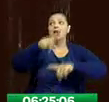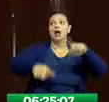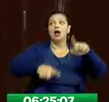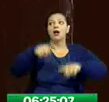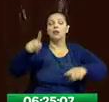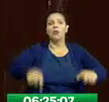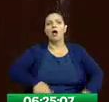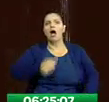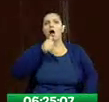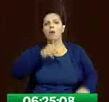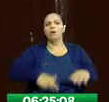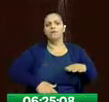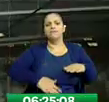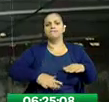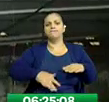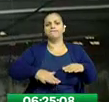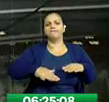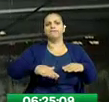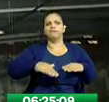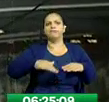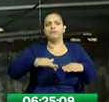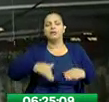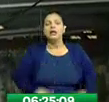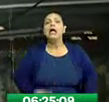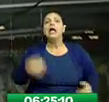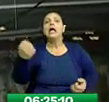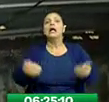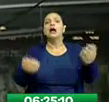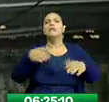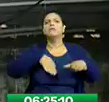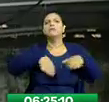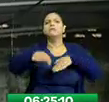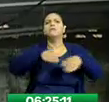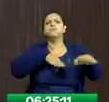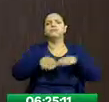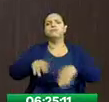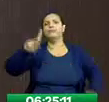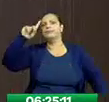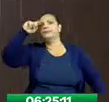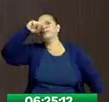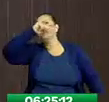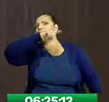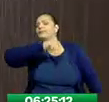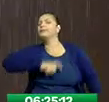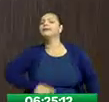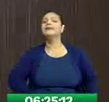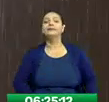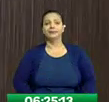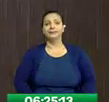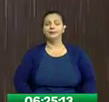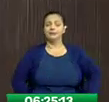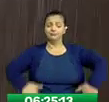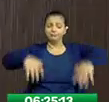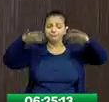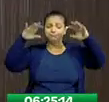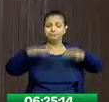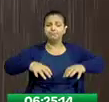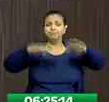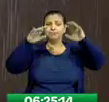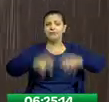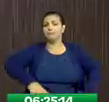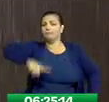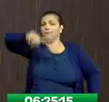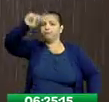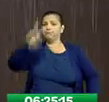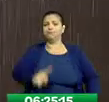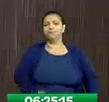y peatones tuvieron dificultades para circular, puesto que la precipitación por momentos era torrencial en toda la ciudad. Además, se produjeron